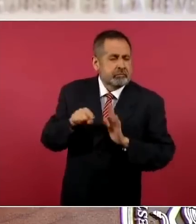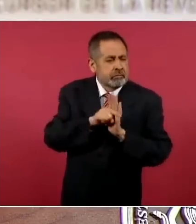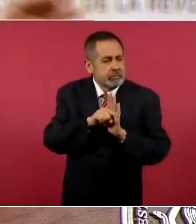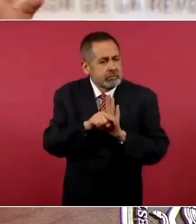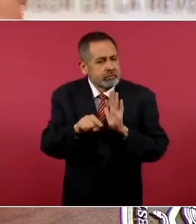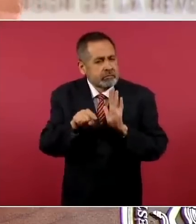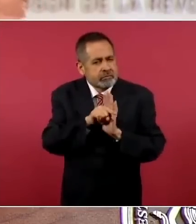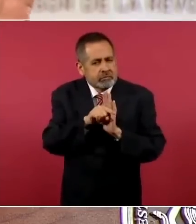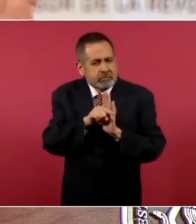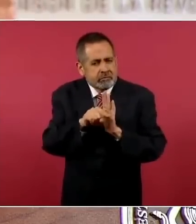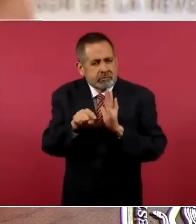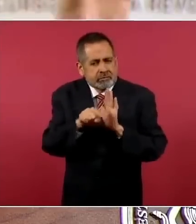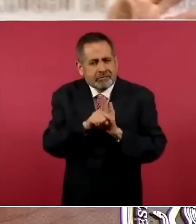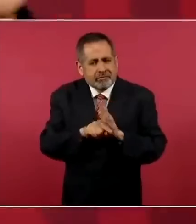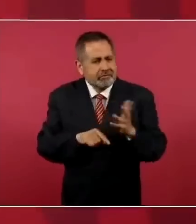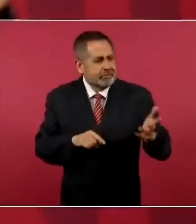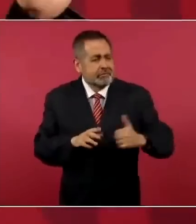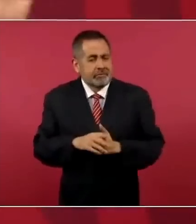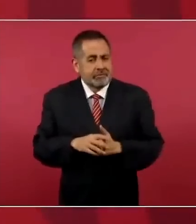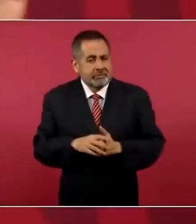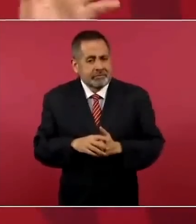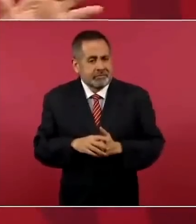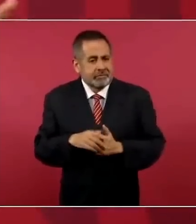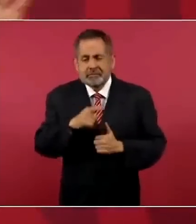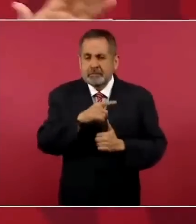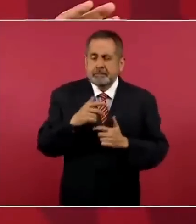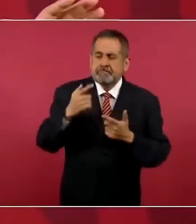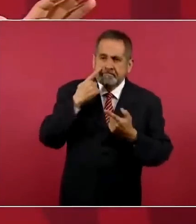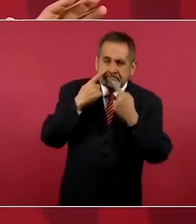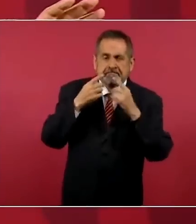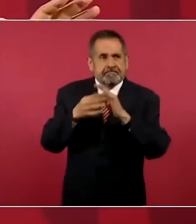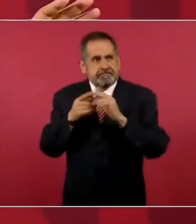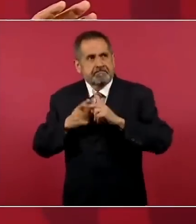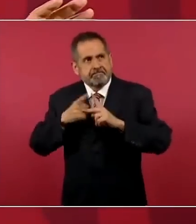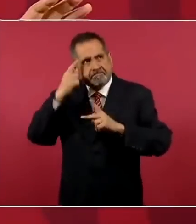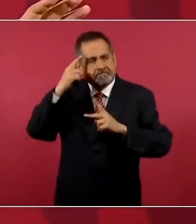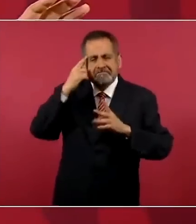O sea, ya sin ningún rigor